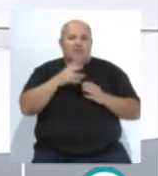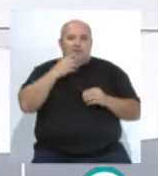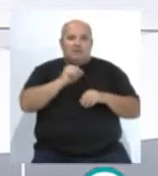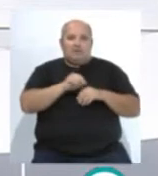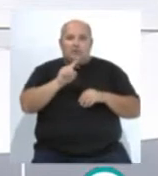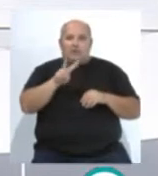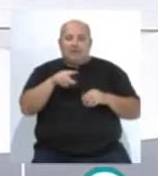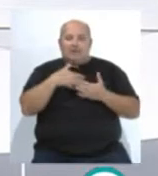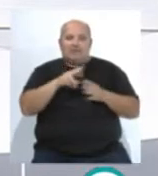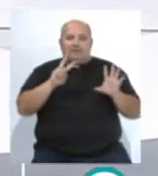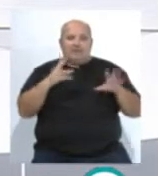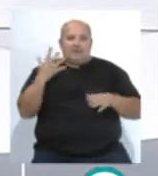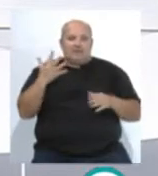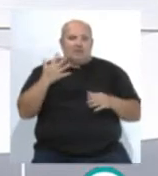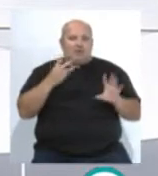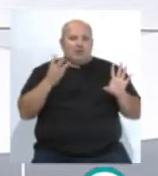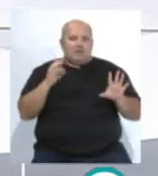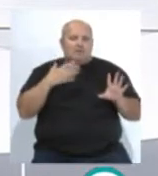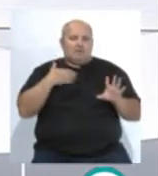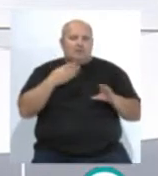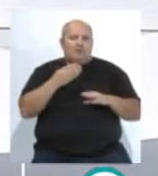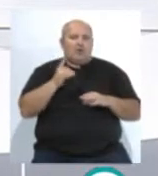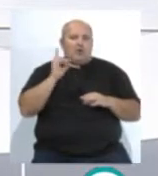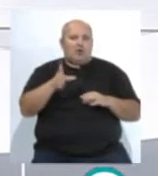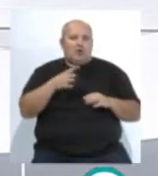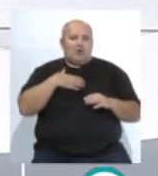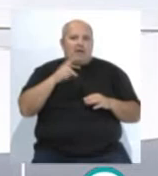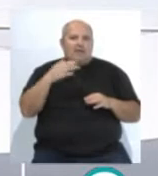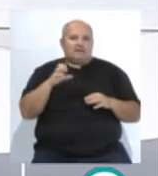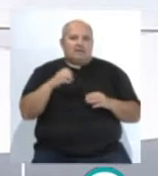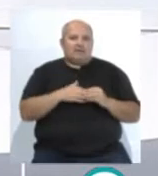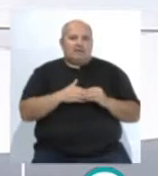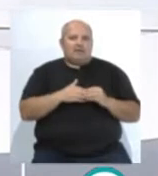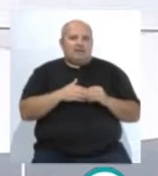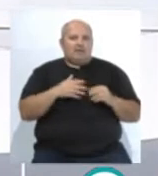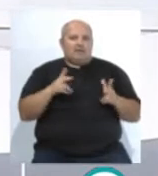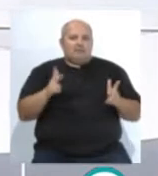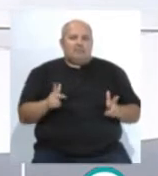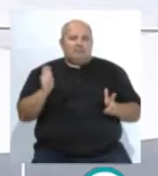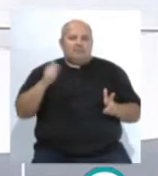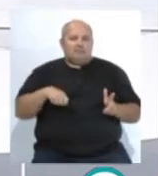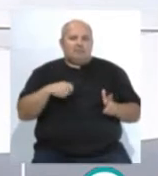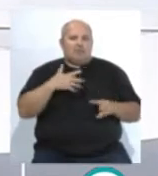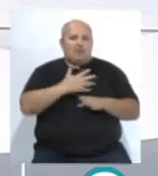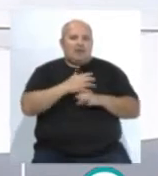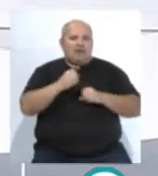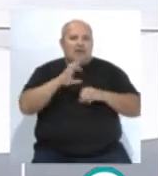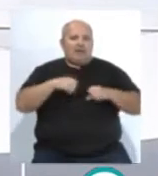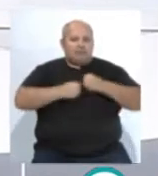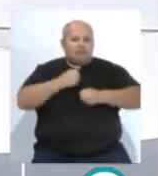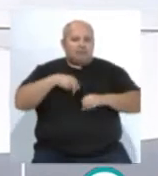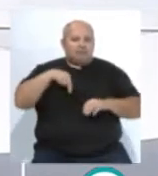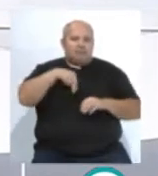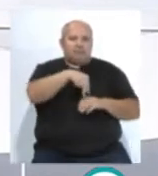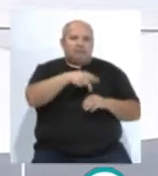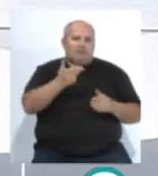minuto 12 hasta el minuto 75 o 80, que mete el gol a Keche, no se levantan. O sea, los jugadores del Cádiz tenían que ir, y los de